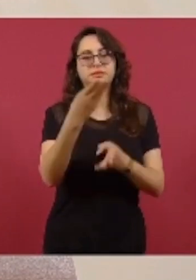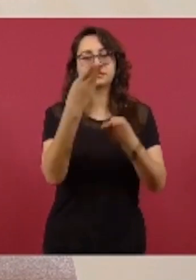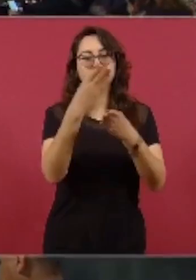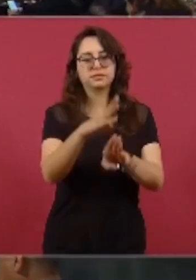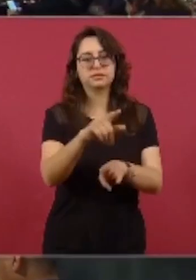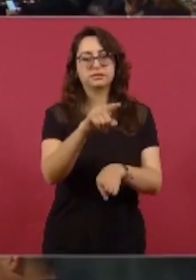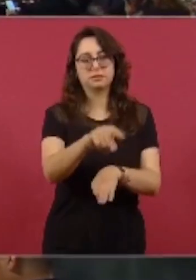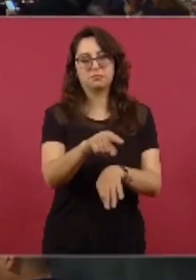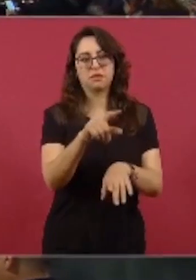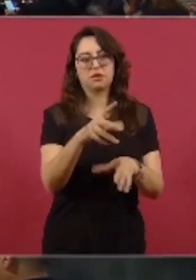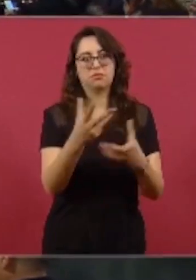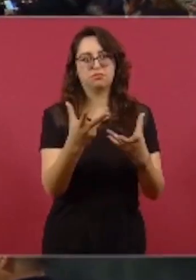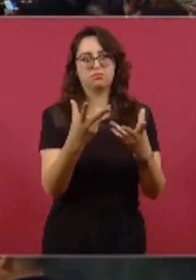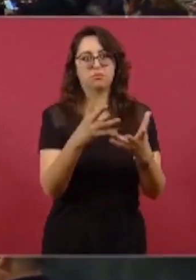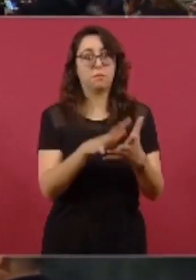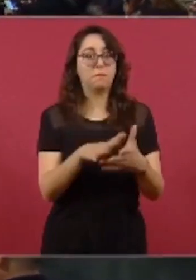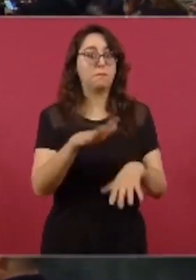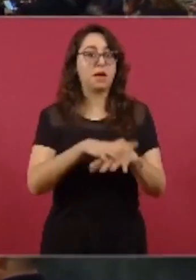mayoritaria.